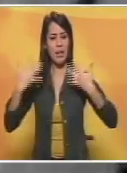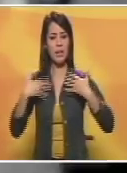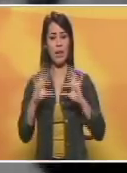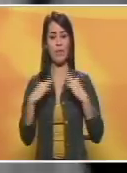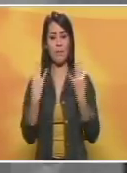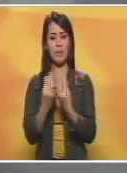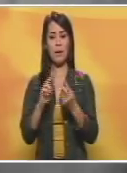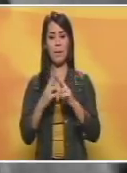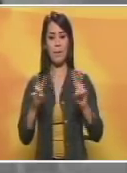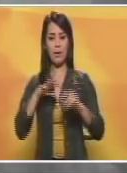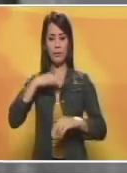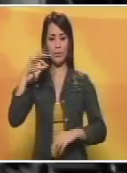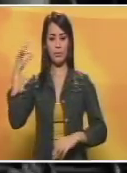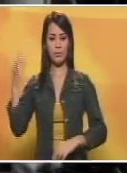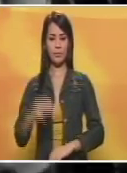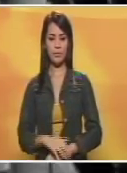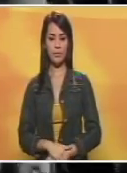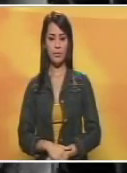suave